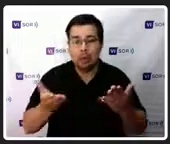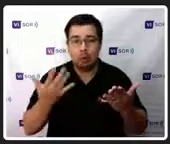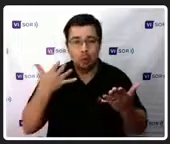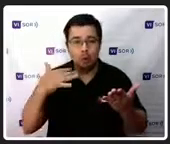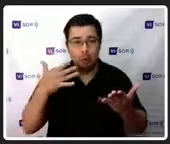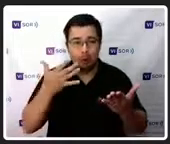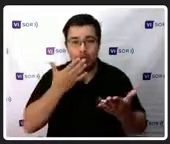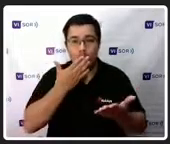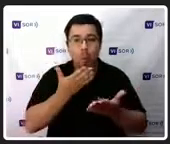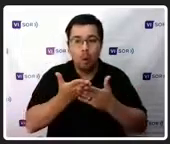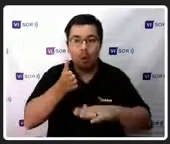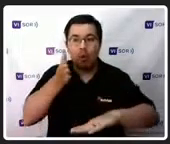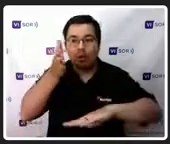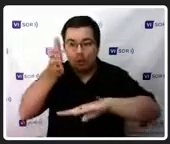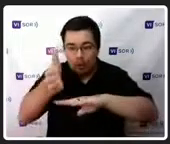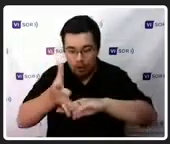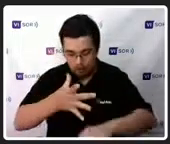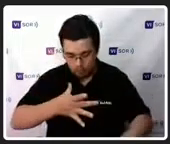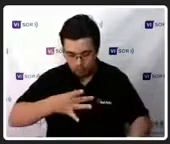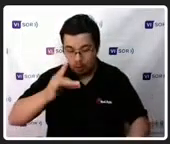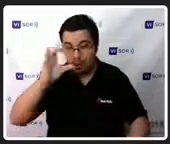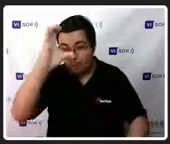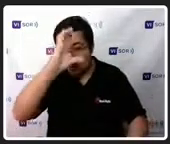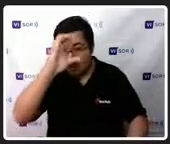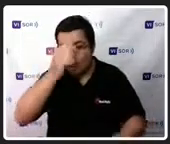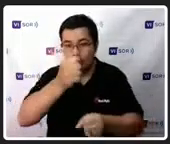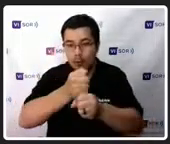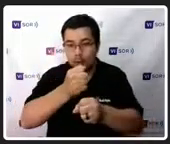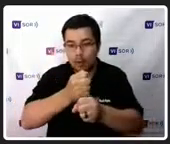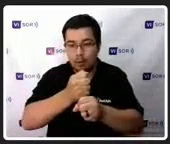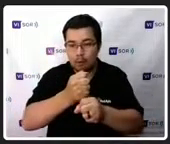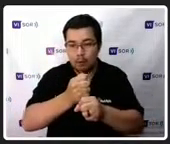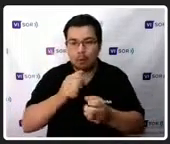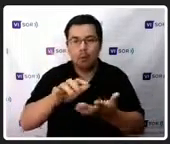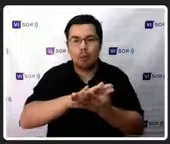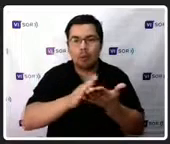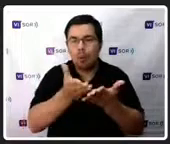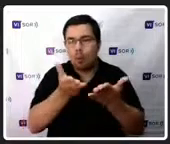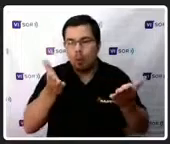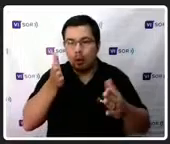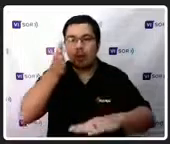industria. Porque no es lo mismo que ustedes lleguen, ¿no es cierto?, a golpear la puerta de un hotel y